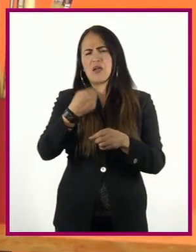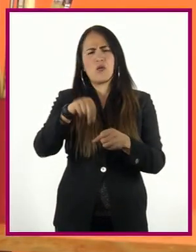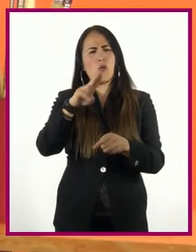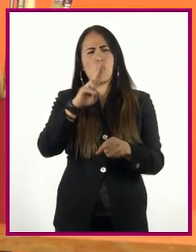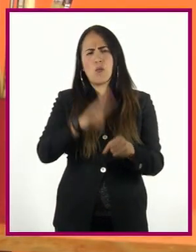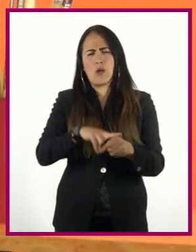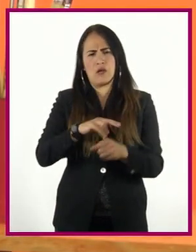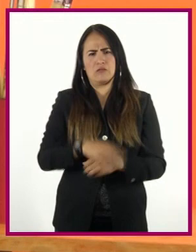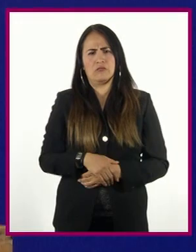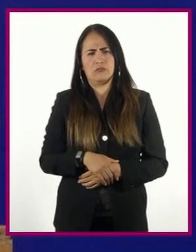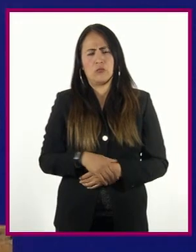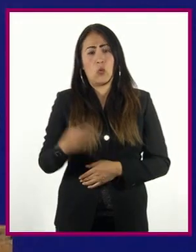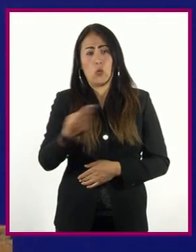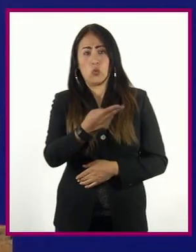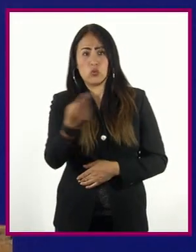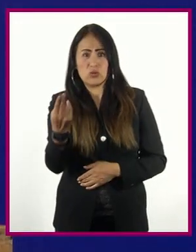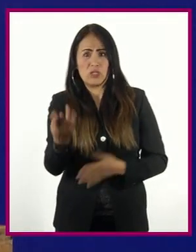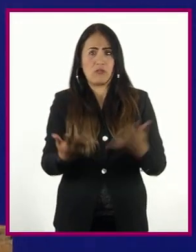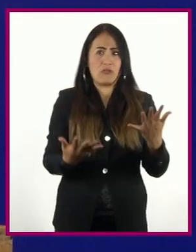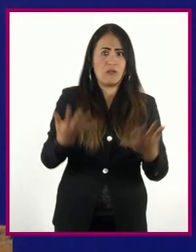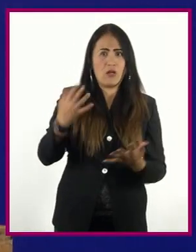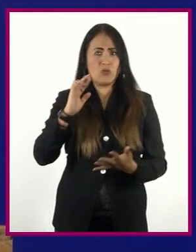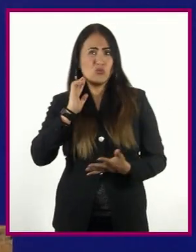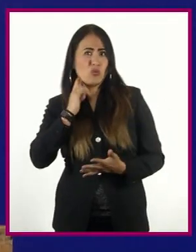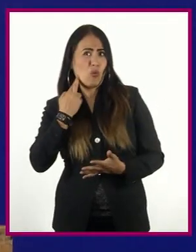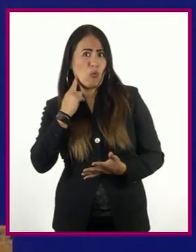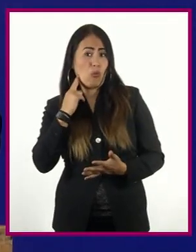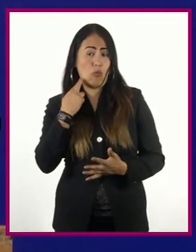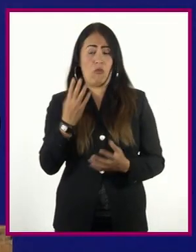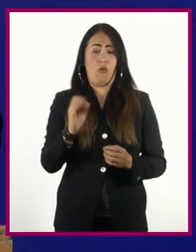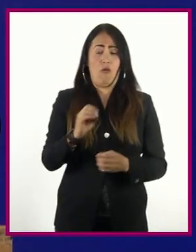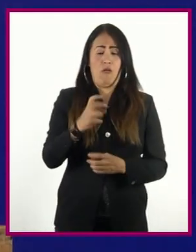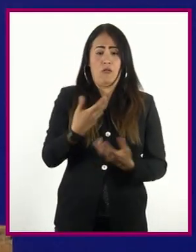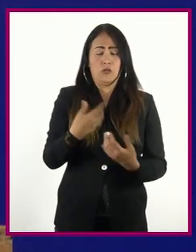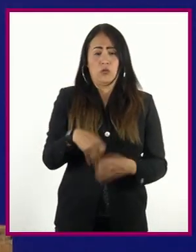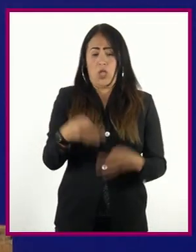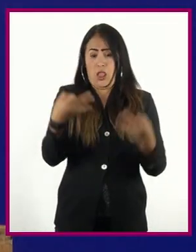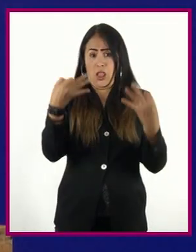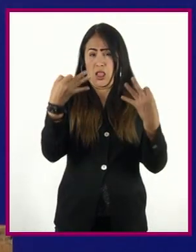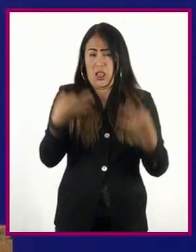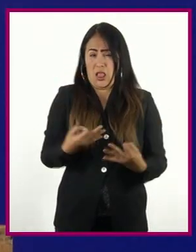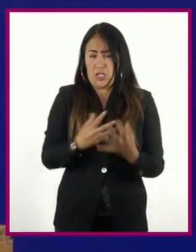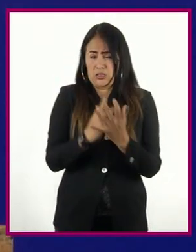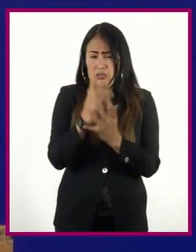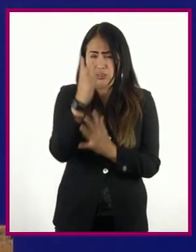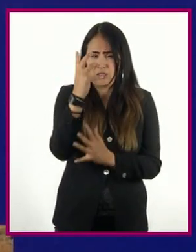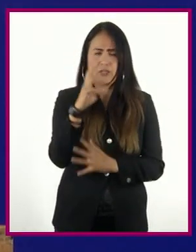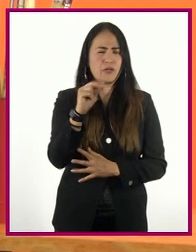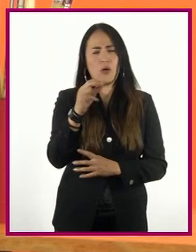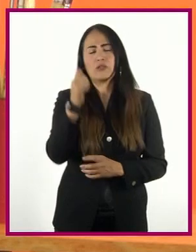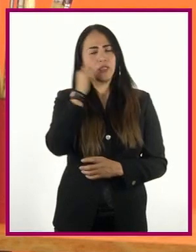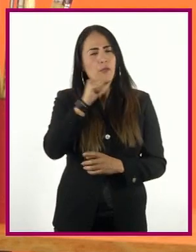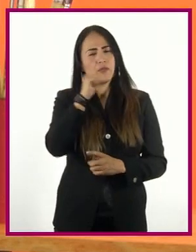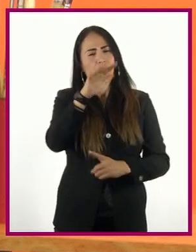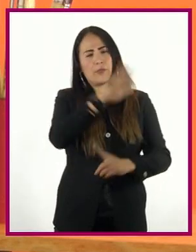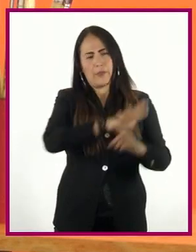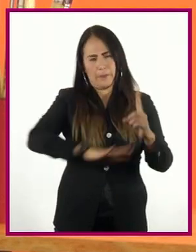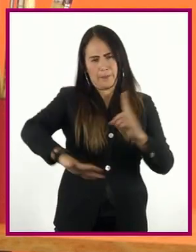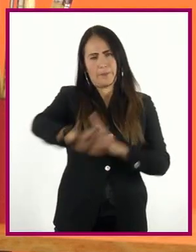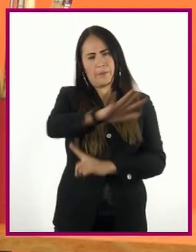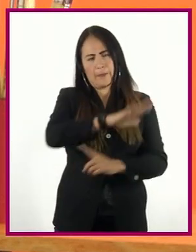así no suene acartonada o muy solemne. Claro, siempre tomando en cuenta el contexto.